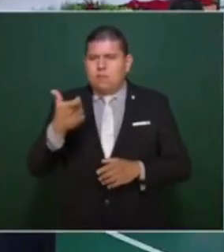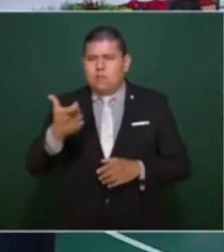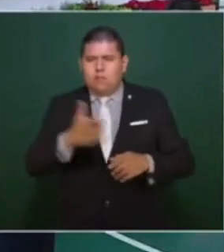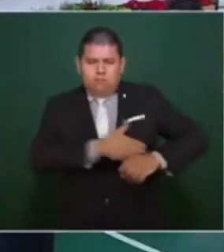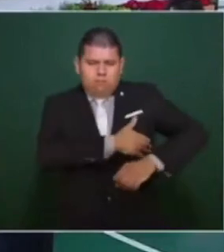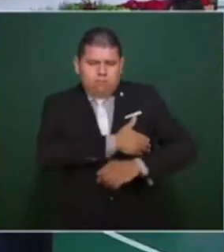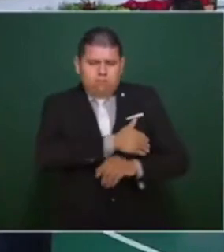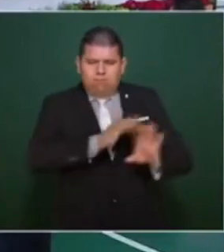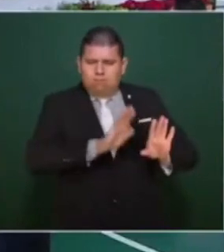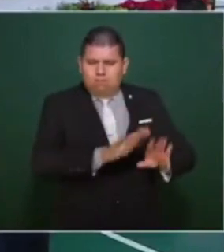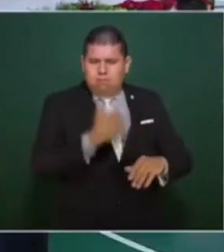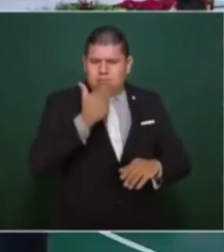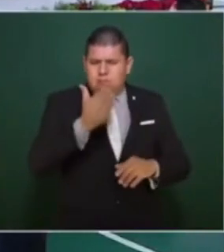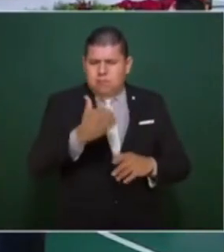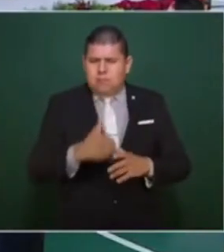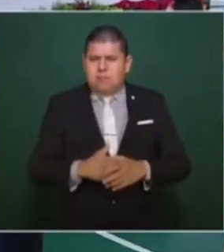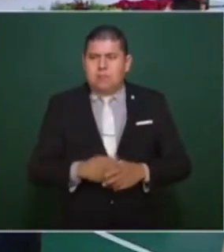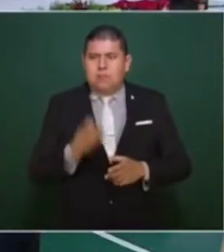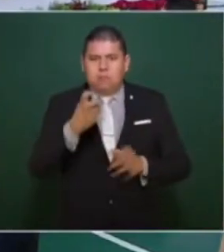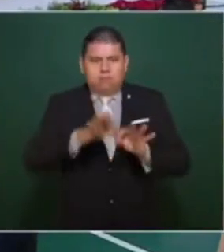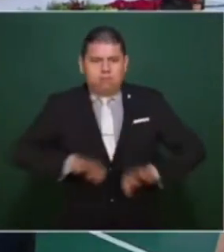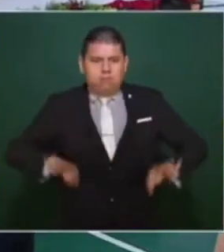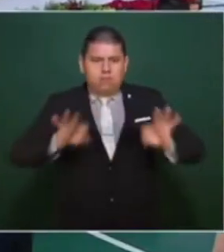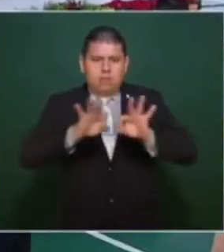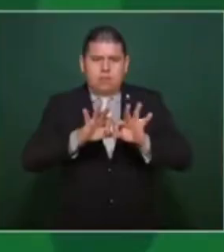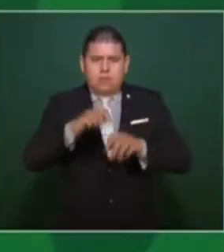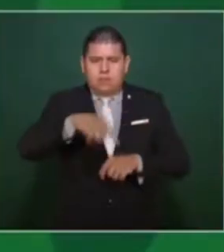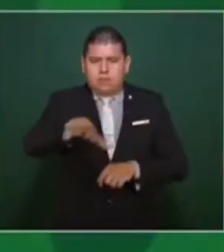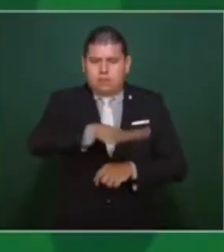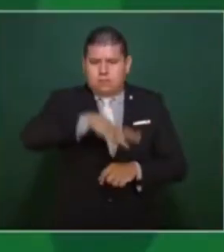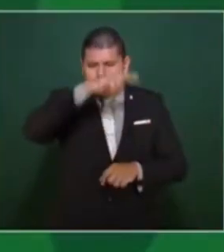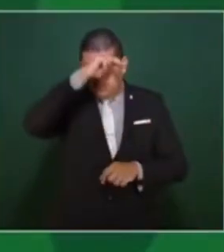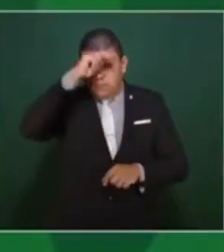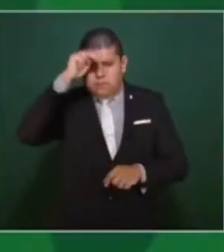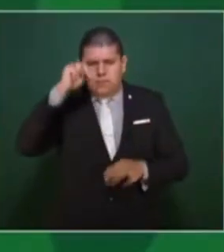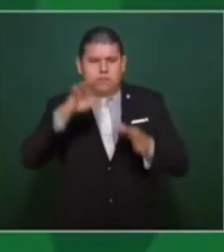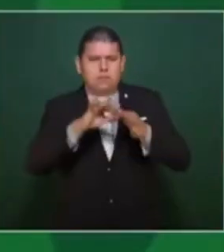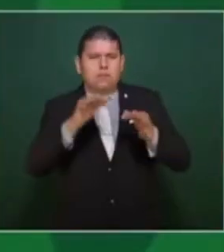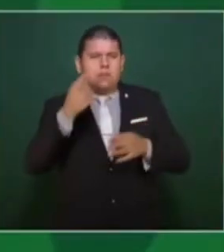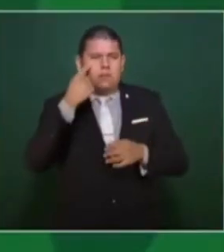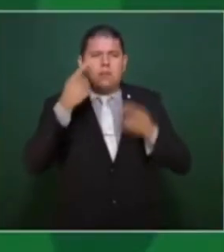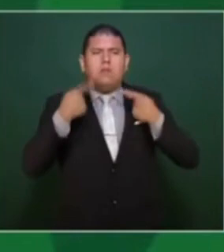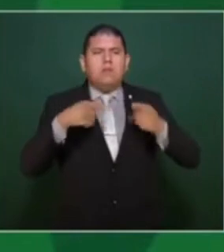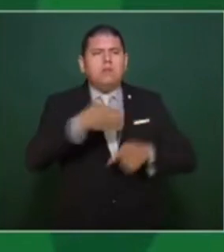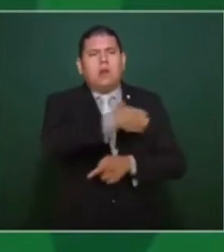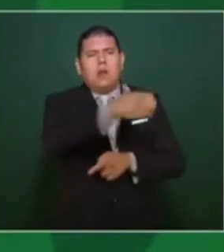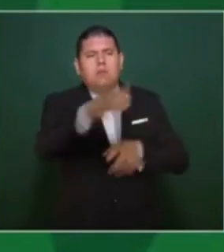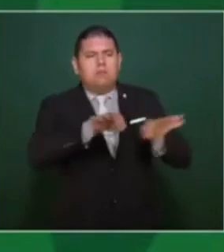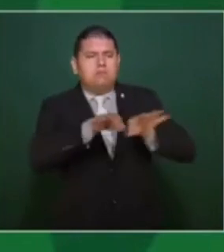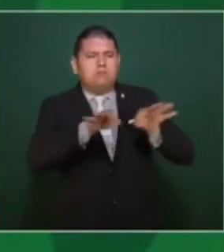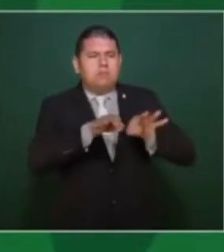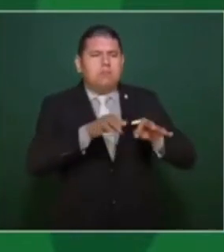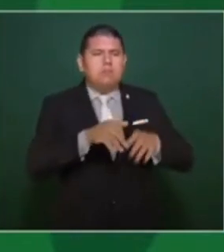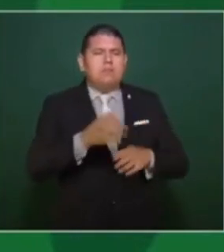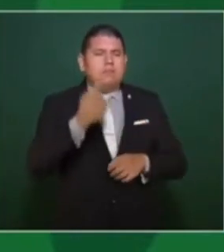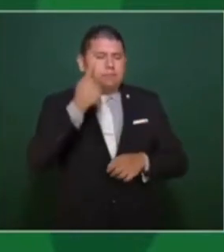ya es importante aquí también en Nayarit decirle a los campesinos que vamos a entregarles